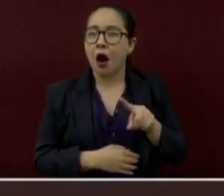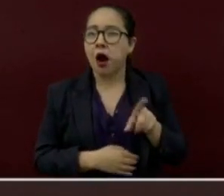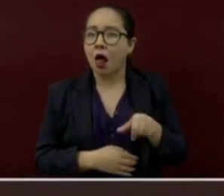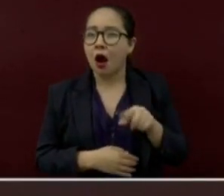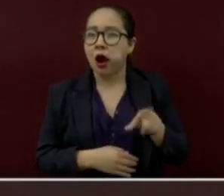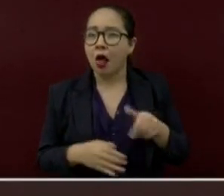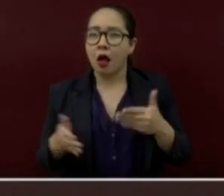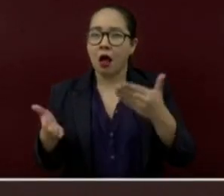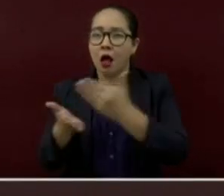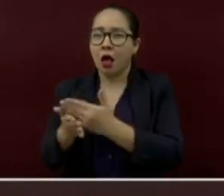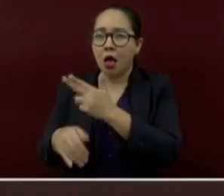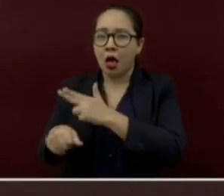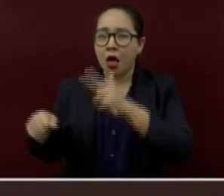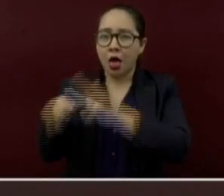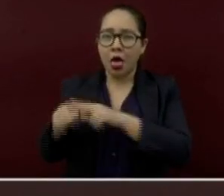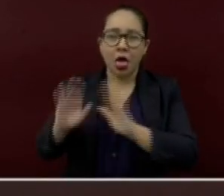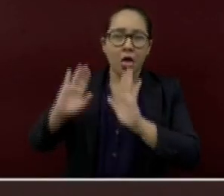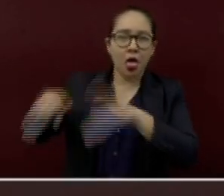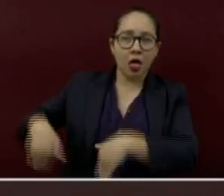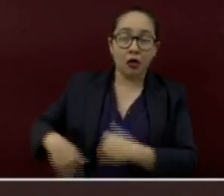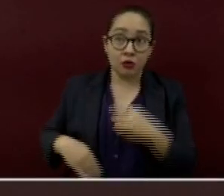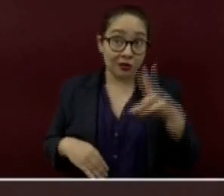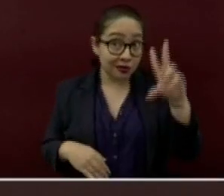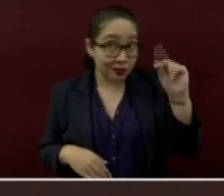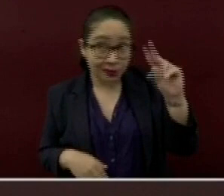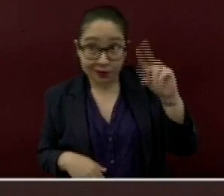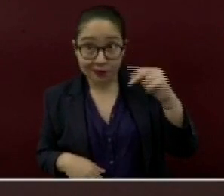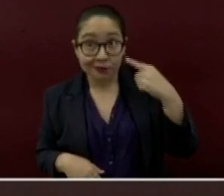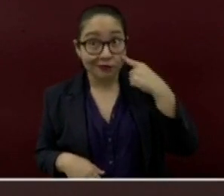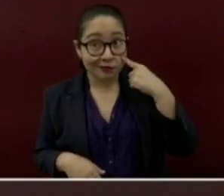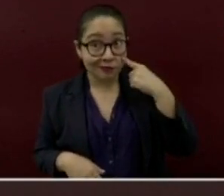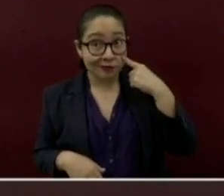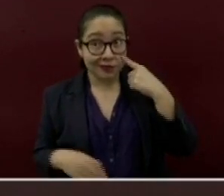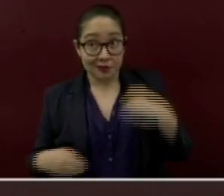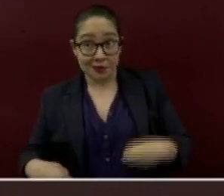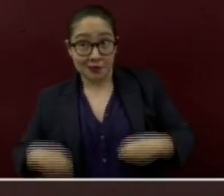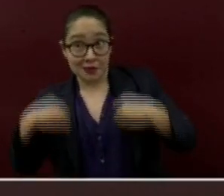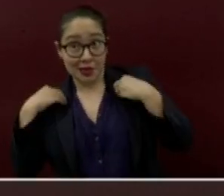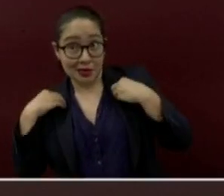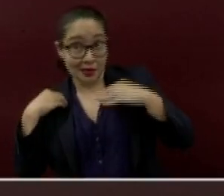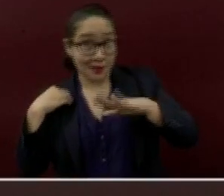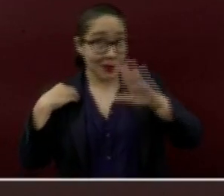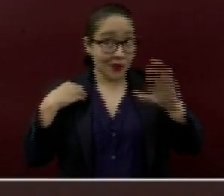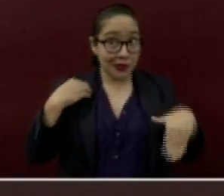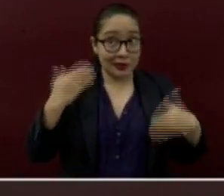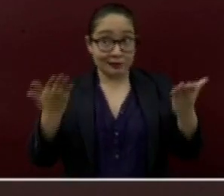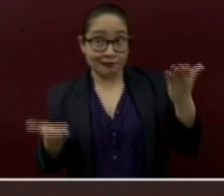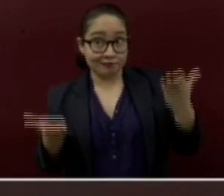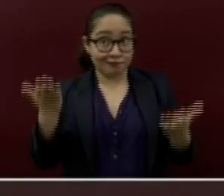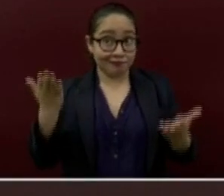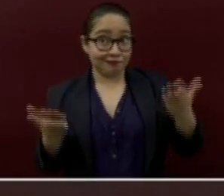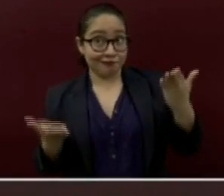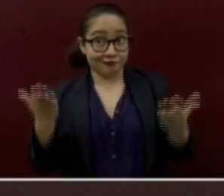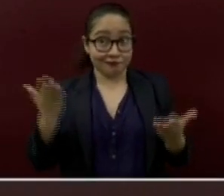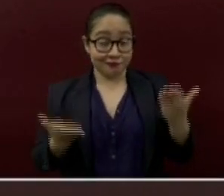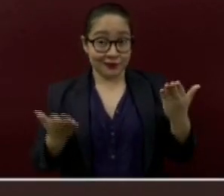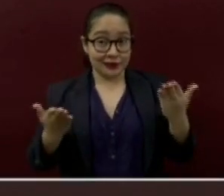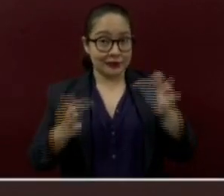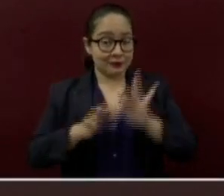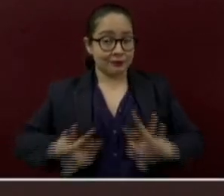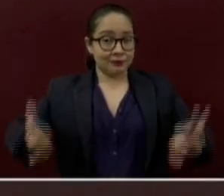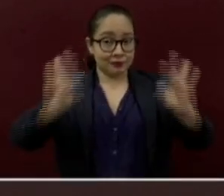ustedes la diferencia entre la vida y la muerte es precisamente la asistencia médica